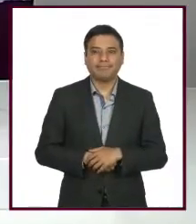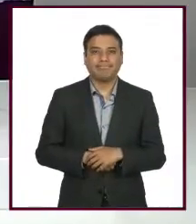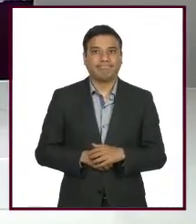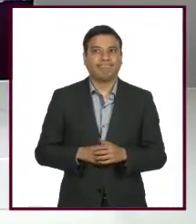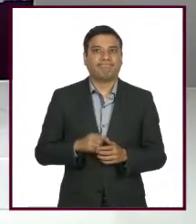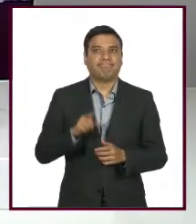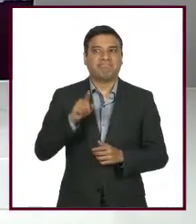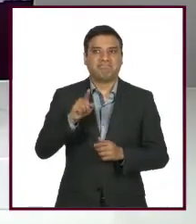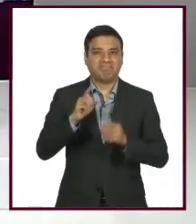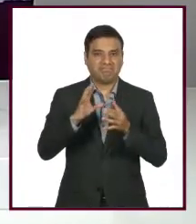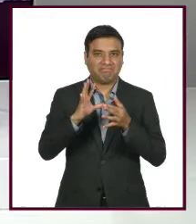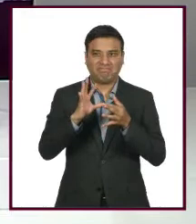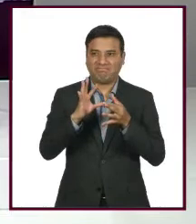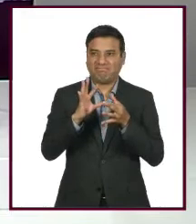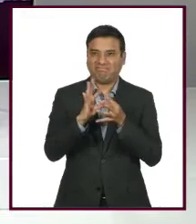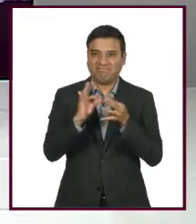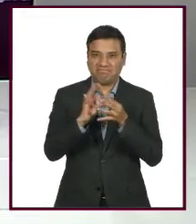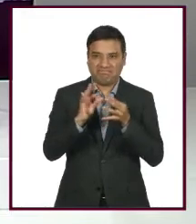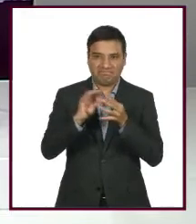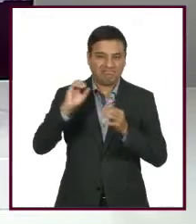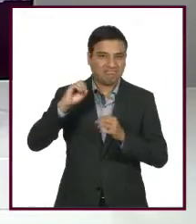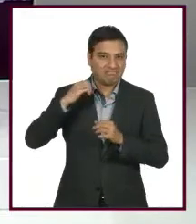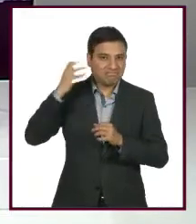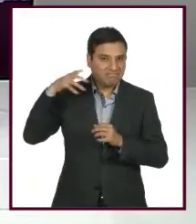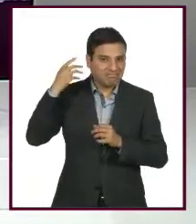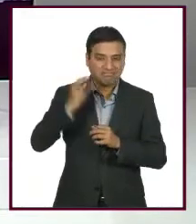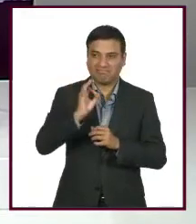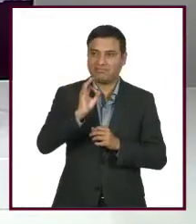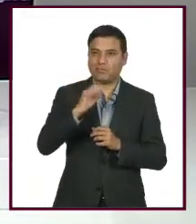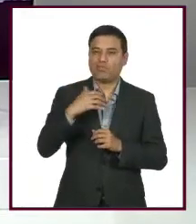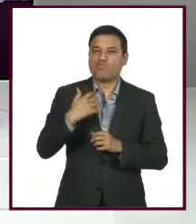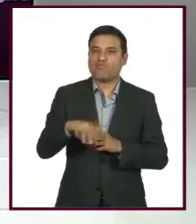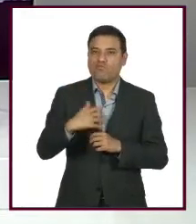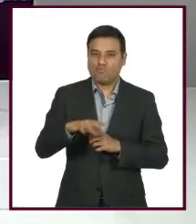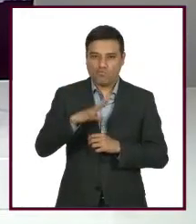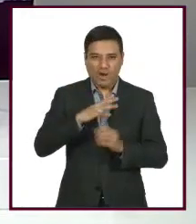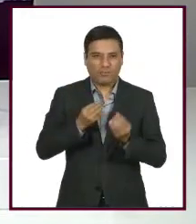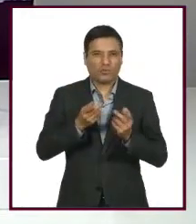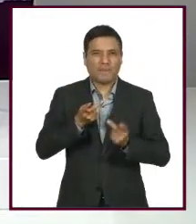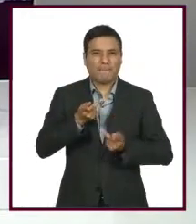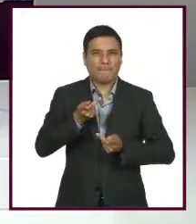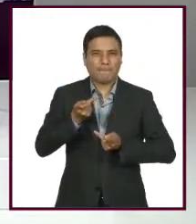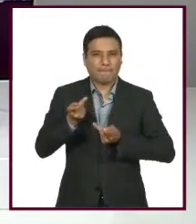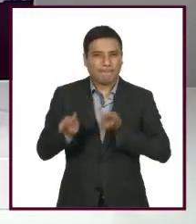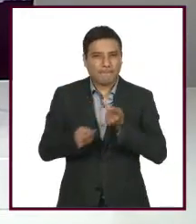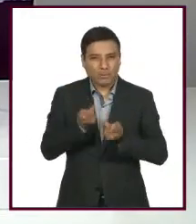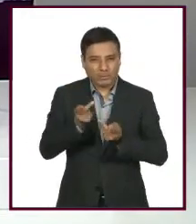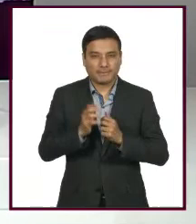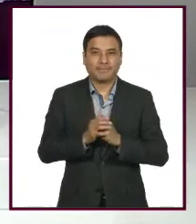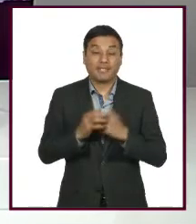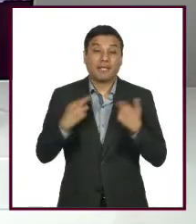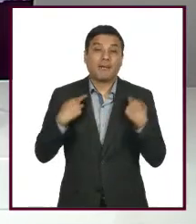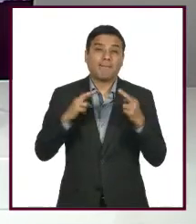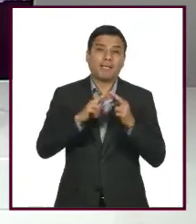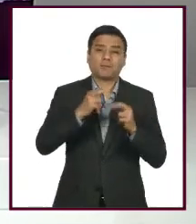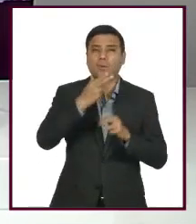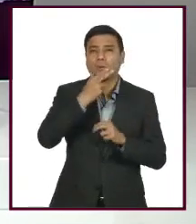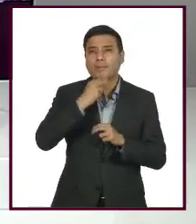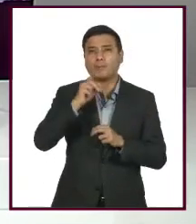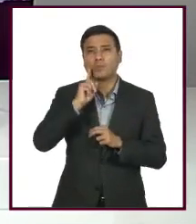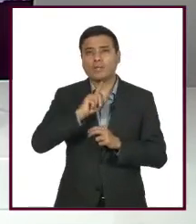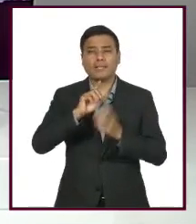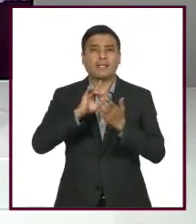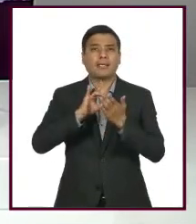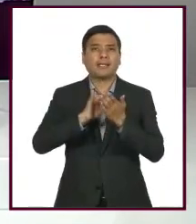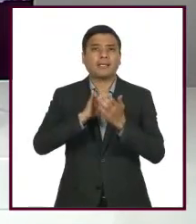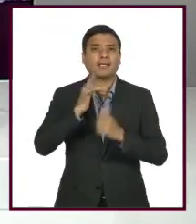excelente información, excelente ponencia. Sí, tenemos muchas preguntas, tenemos inquietudes. Gracias, maestras, maestros, público en general,